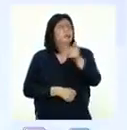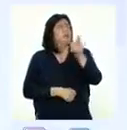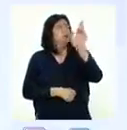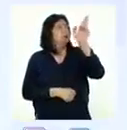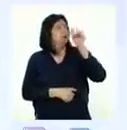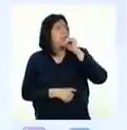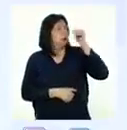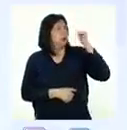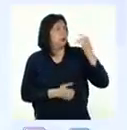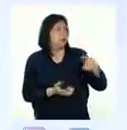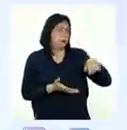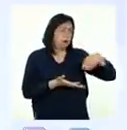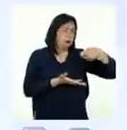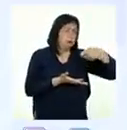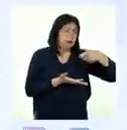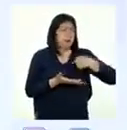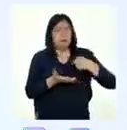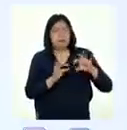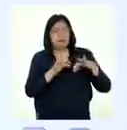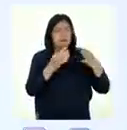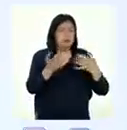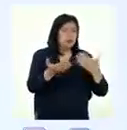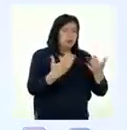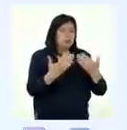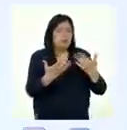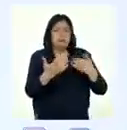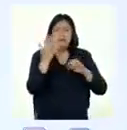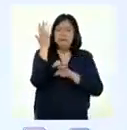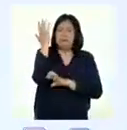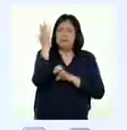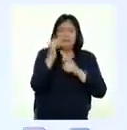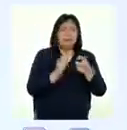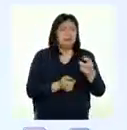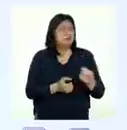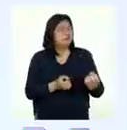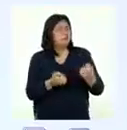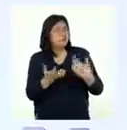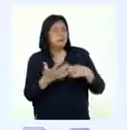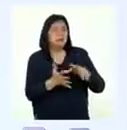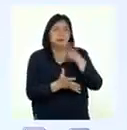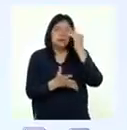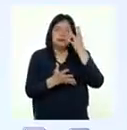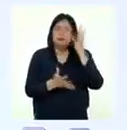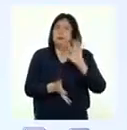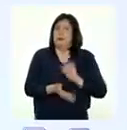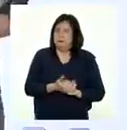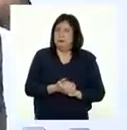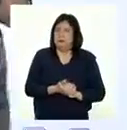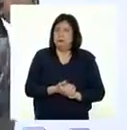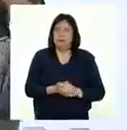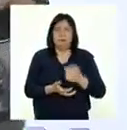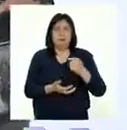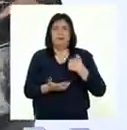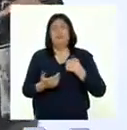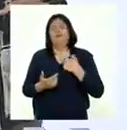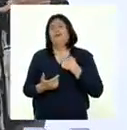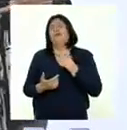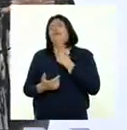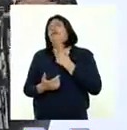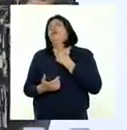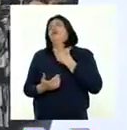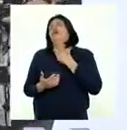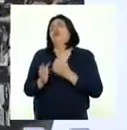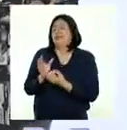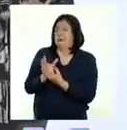justo ayer durante el almuerzo hablábamos con mi familia sobre las estaciones y todo lo que estamos aprendiendo. Yo adoro la